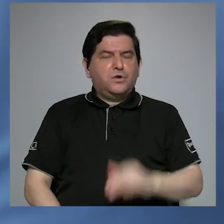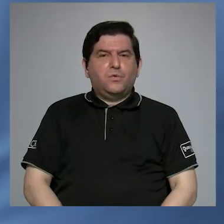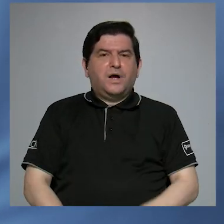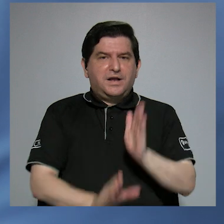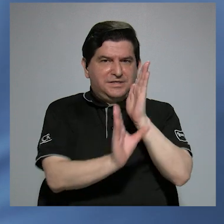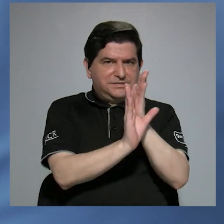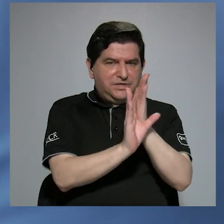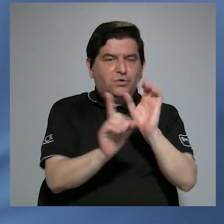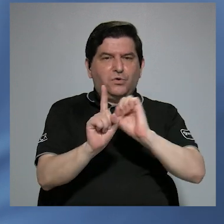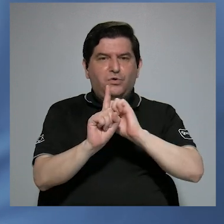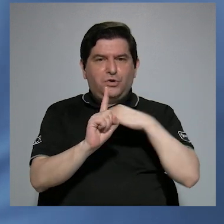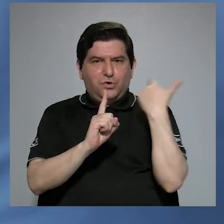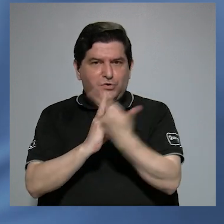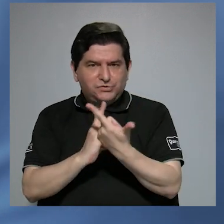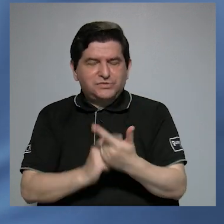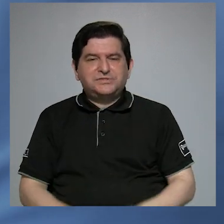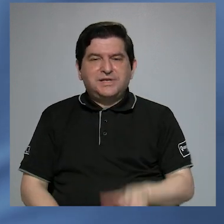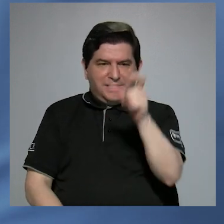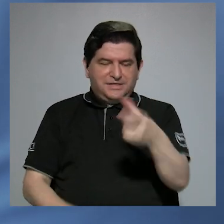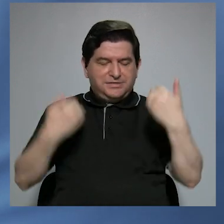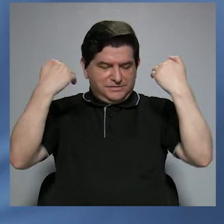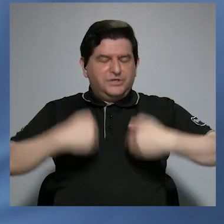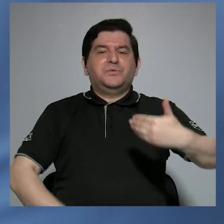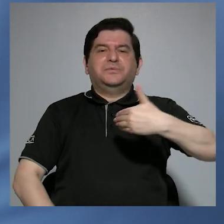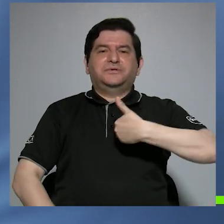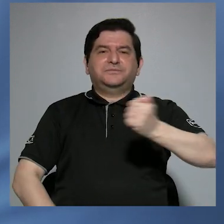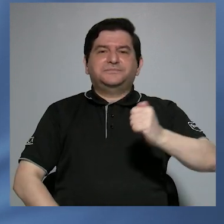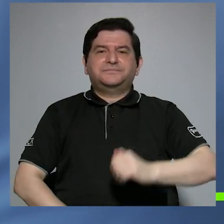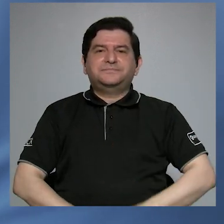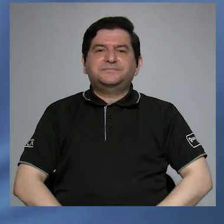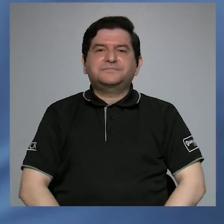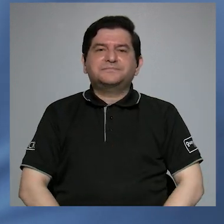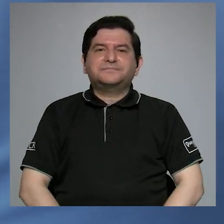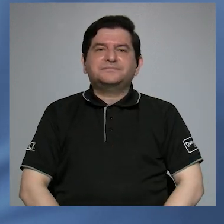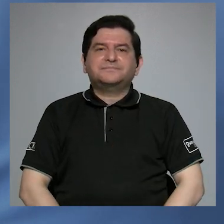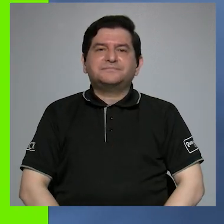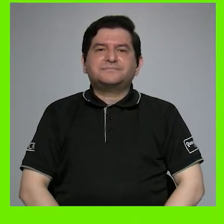sino también los psicológicos y sociales del ser humano.